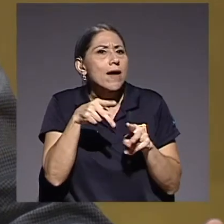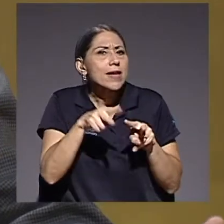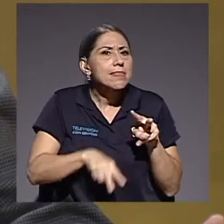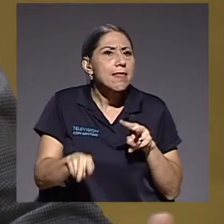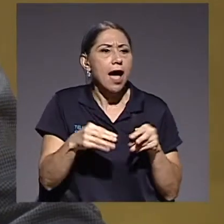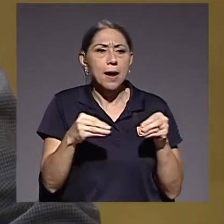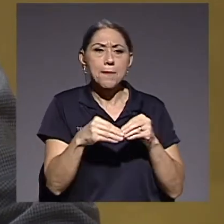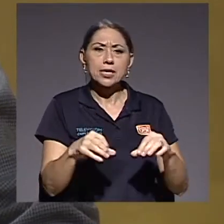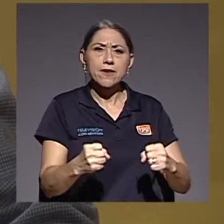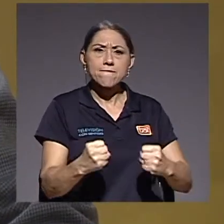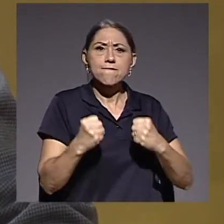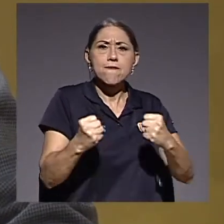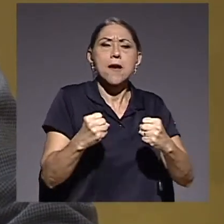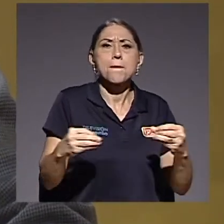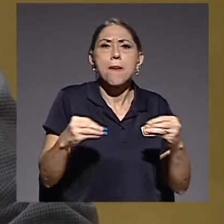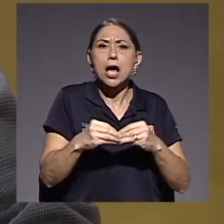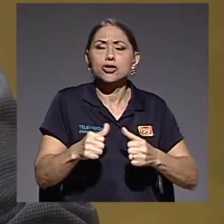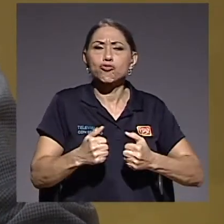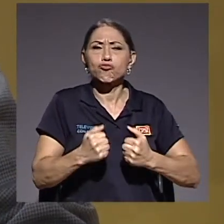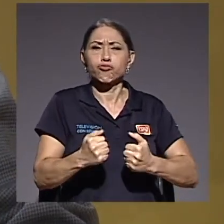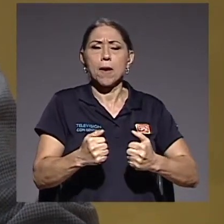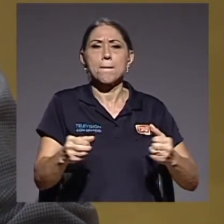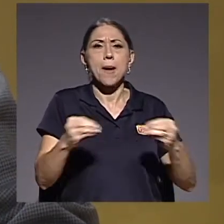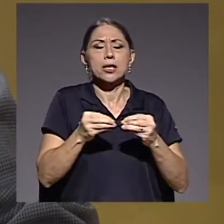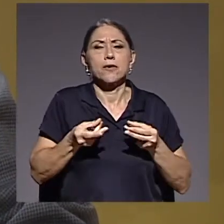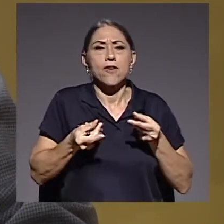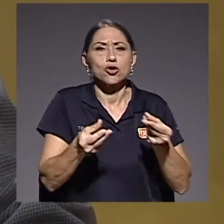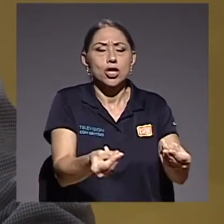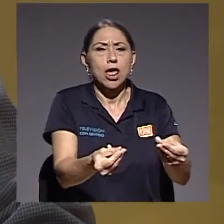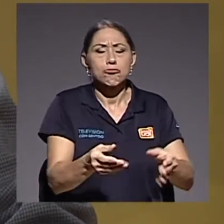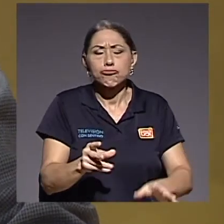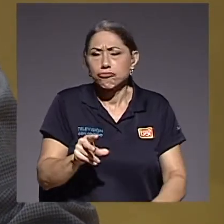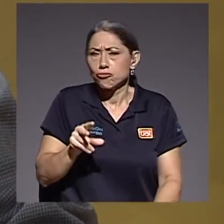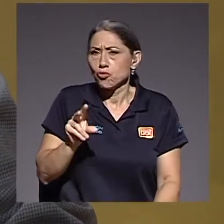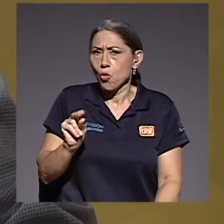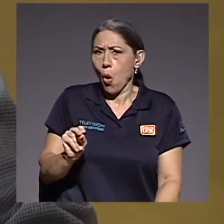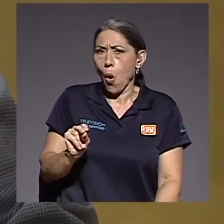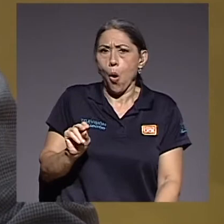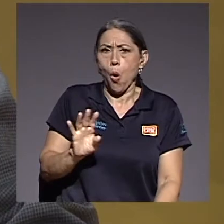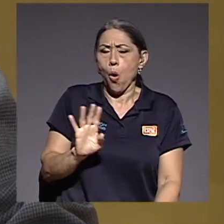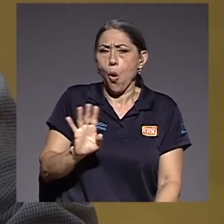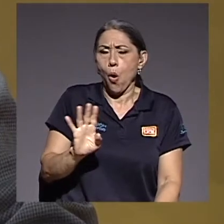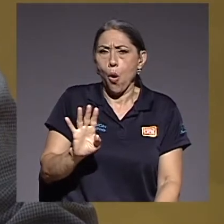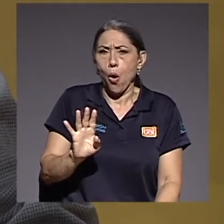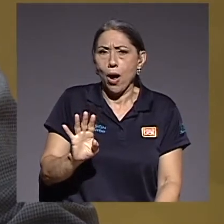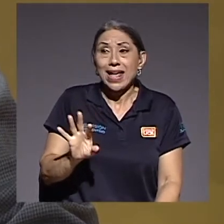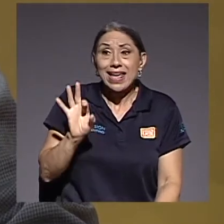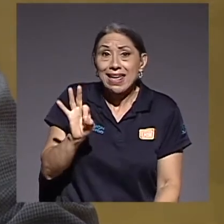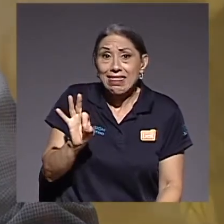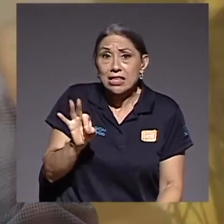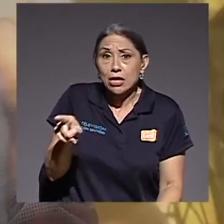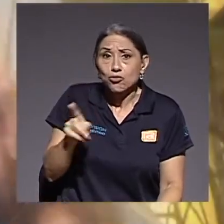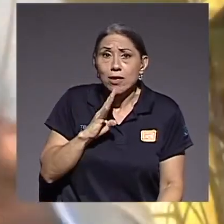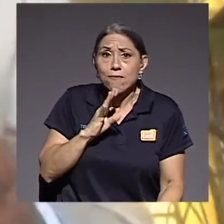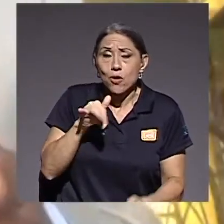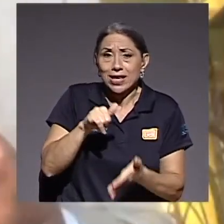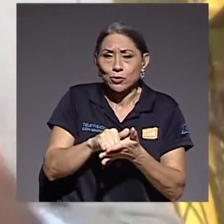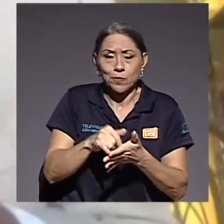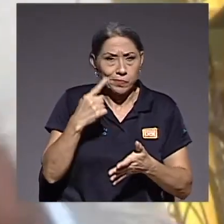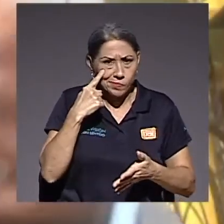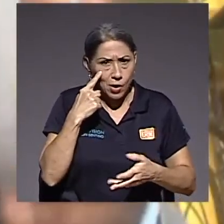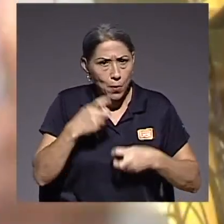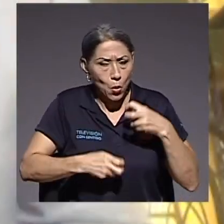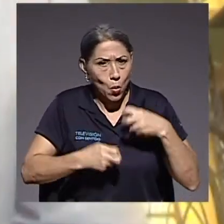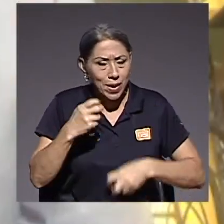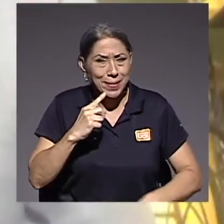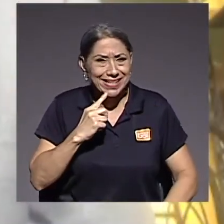cuanto a comodidad, en cuanto a velocidad? No, bueno, que dicha que me tocó eso. Es que el problema más serio que hay en este país,